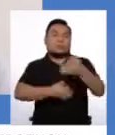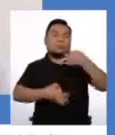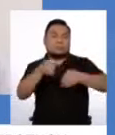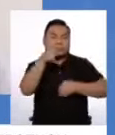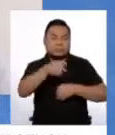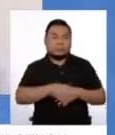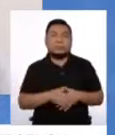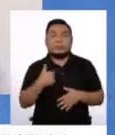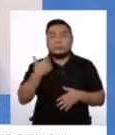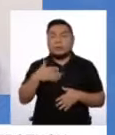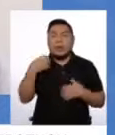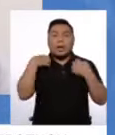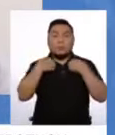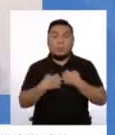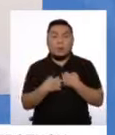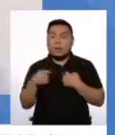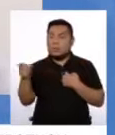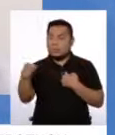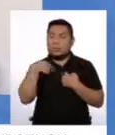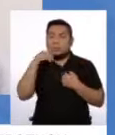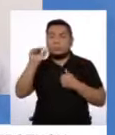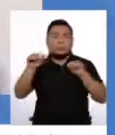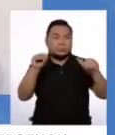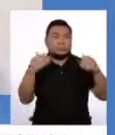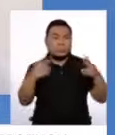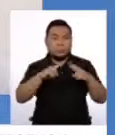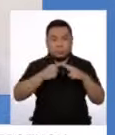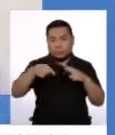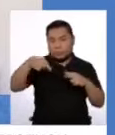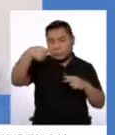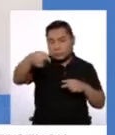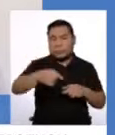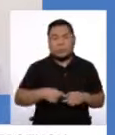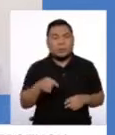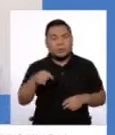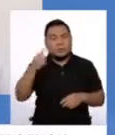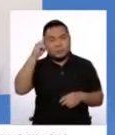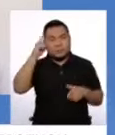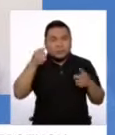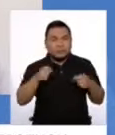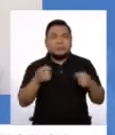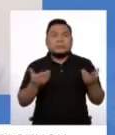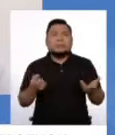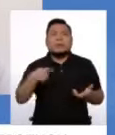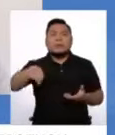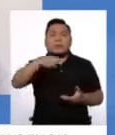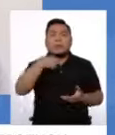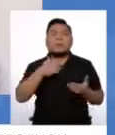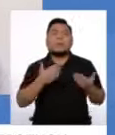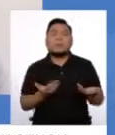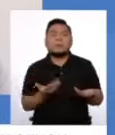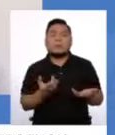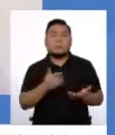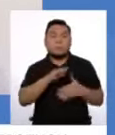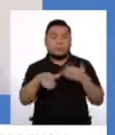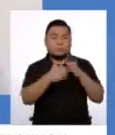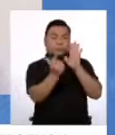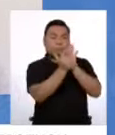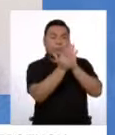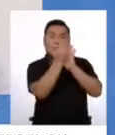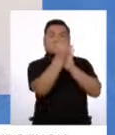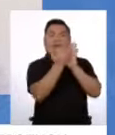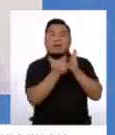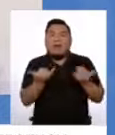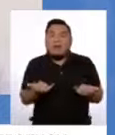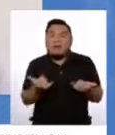defensores. Eso nos impulsa a tratar de que la legislación se adapte a esta nueva